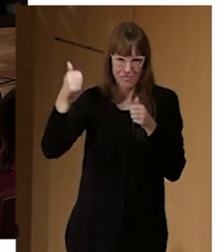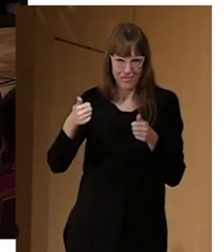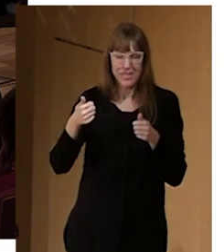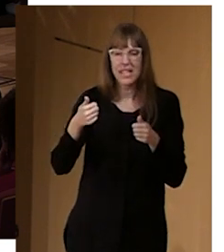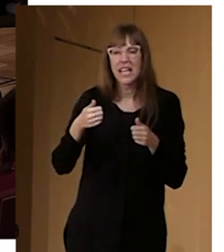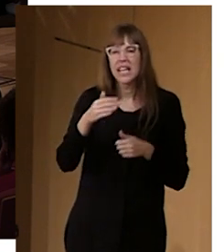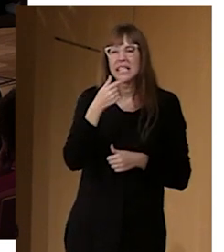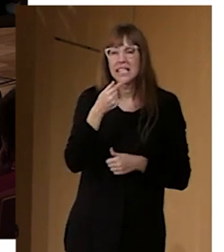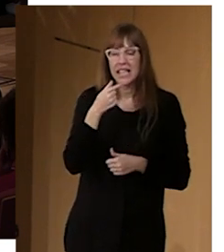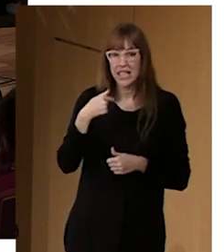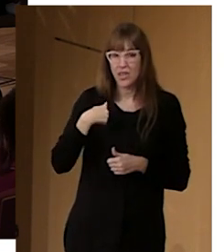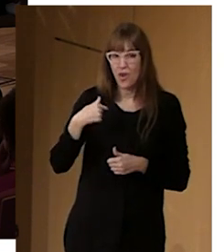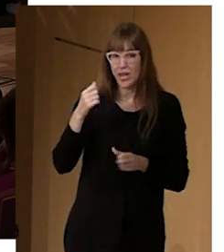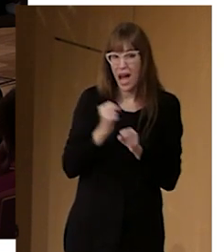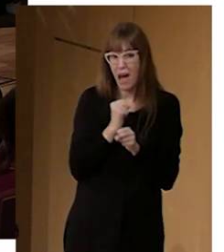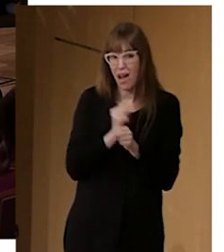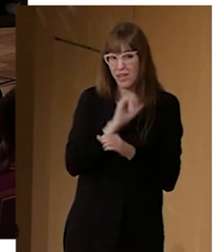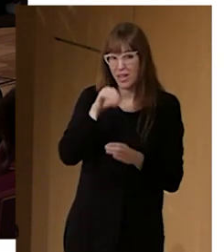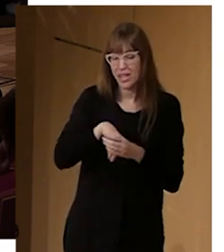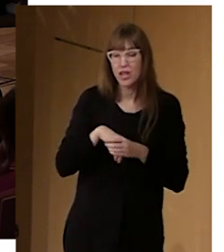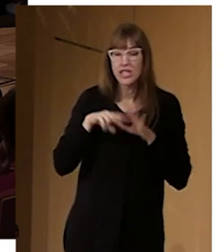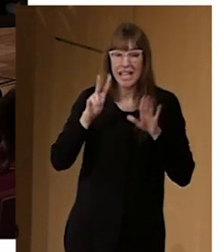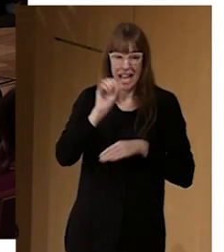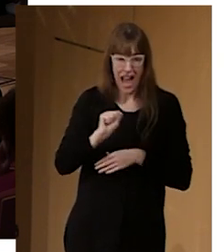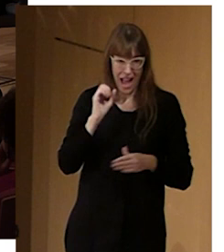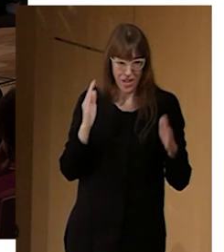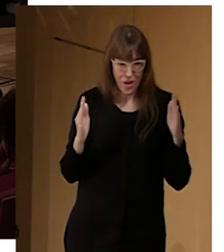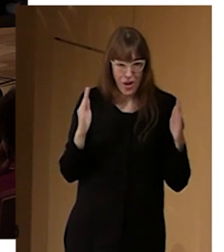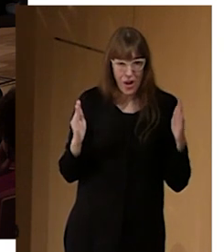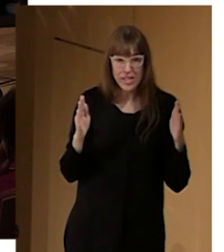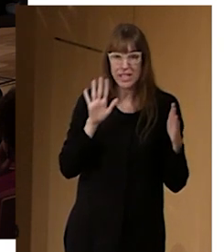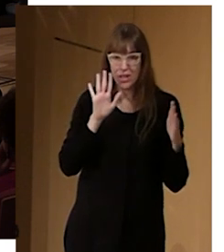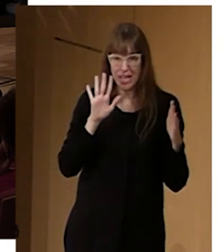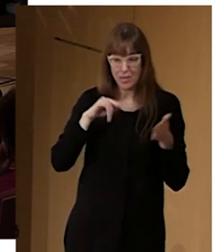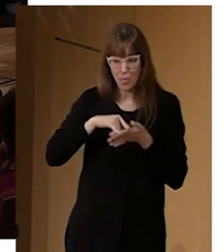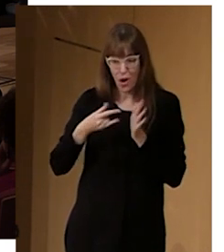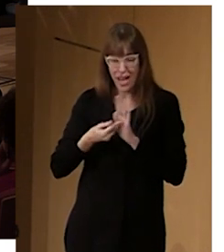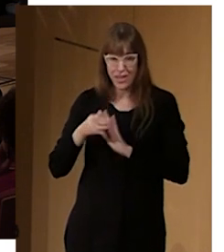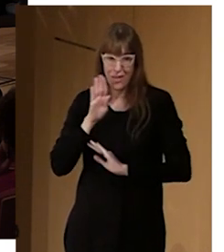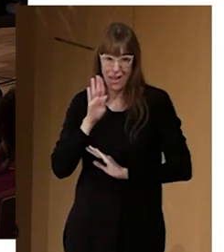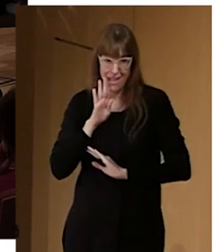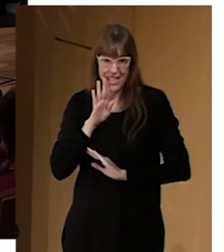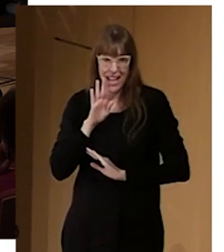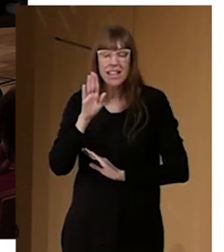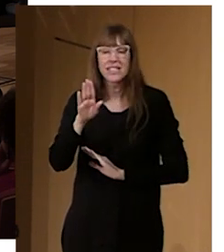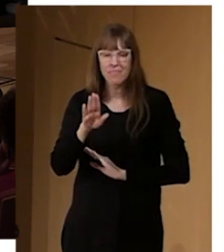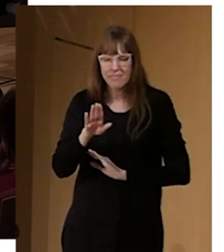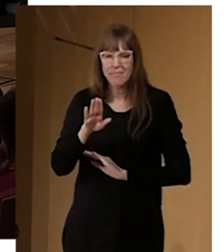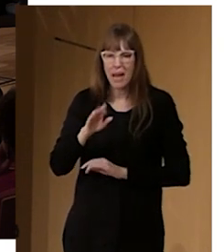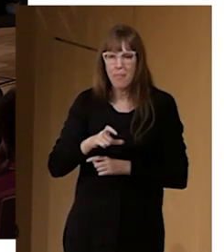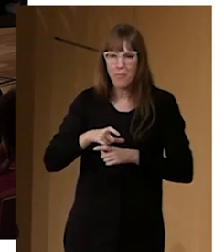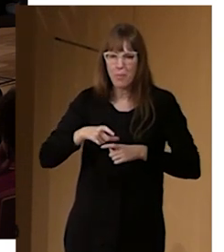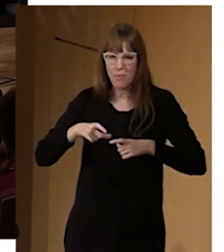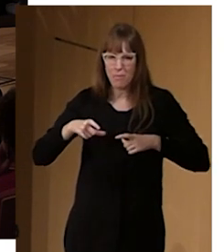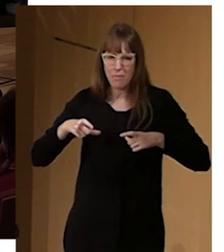años en en él Entonces es un proyecto Pues que ha ido creciendo de forma eh Muy paulatina pero creo que también por eso muy